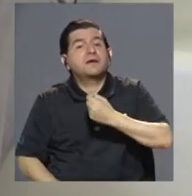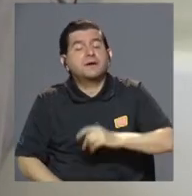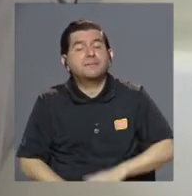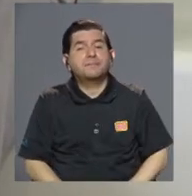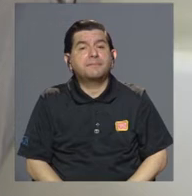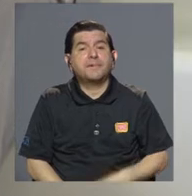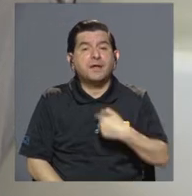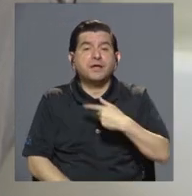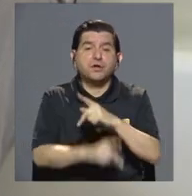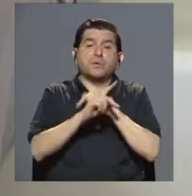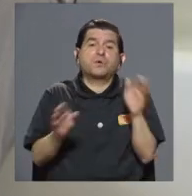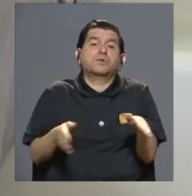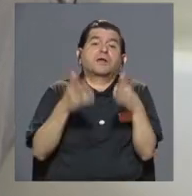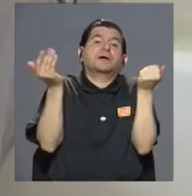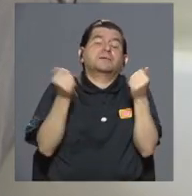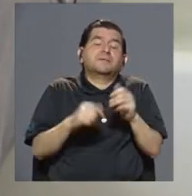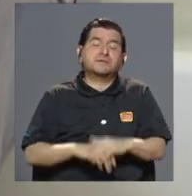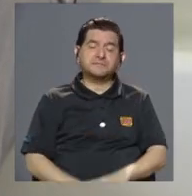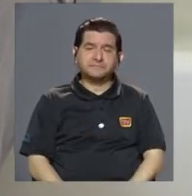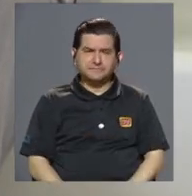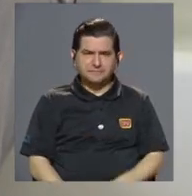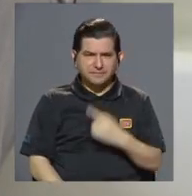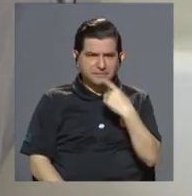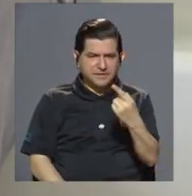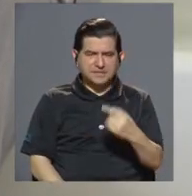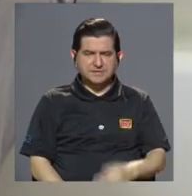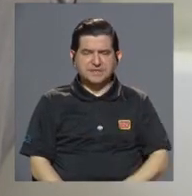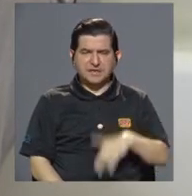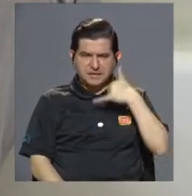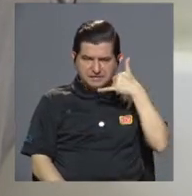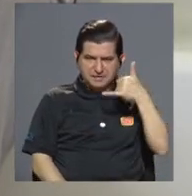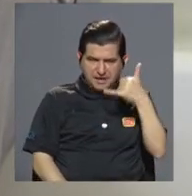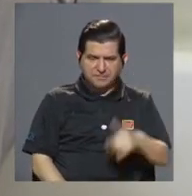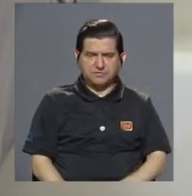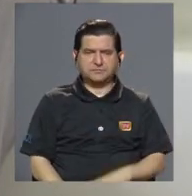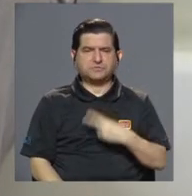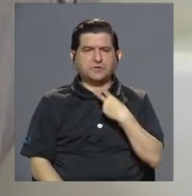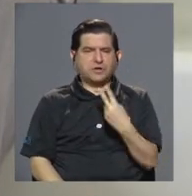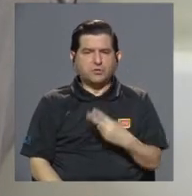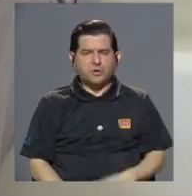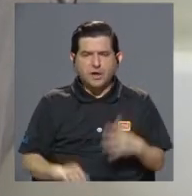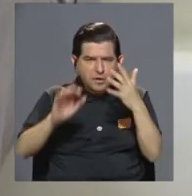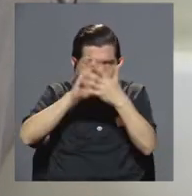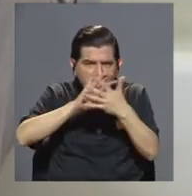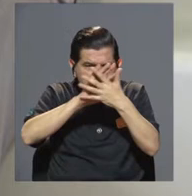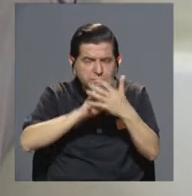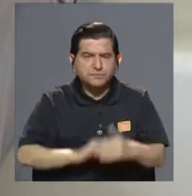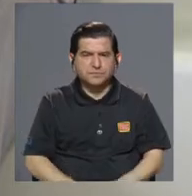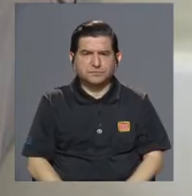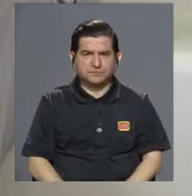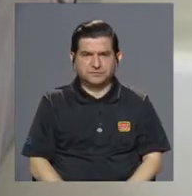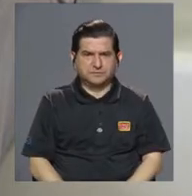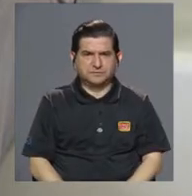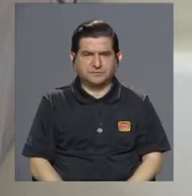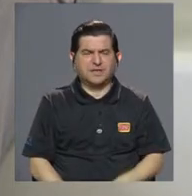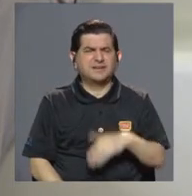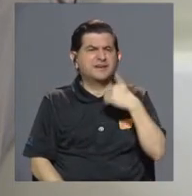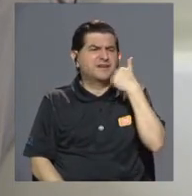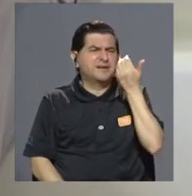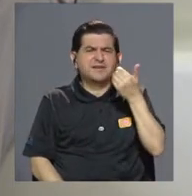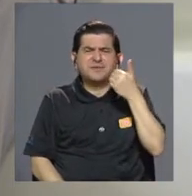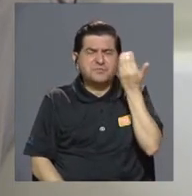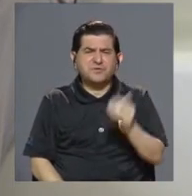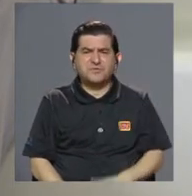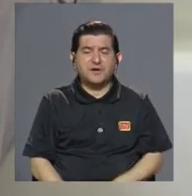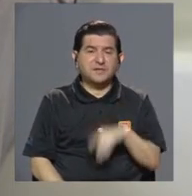ver cómo me protejo. Recuerdo que usted decía que las había recibido por teléfono con una voz distorsionada, por ejemplo. Bueno, es muy fácil. Usted